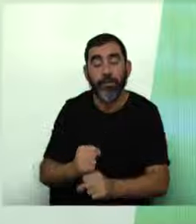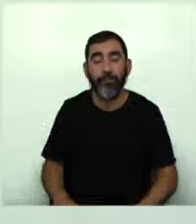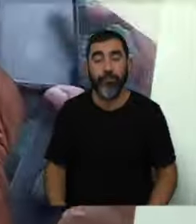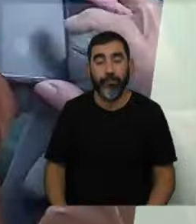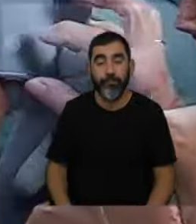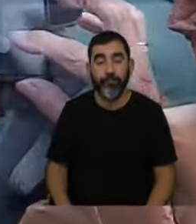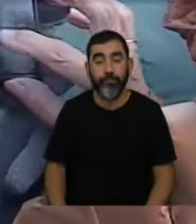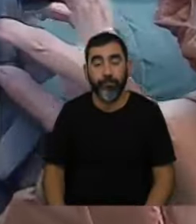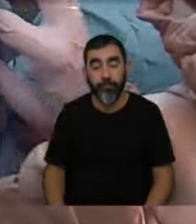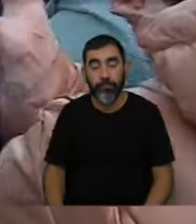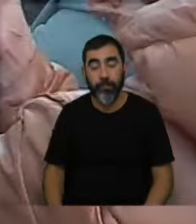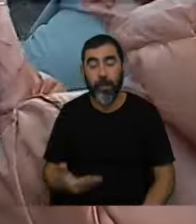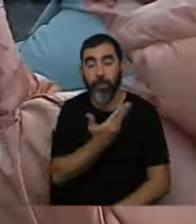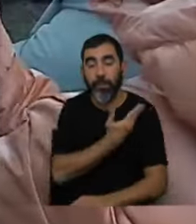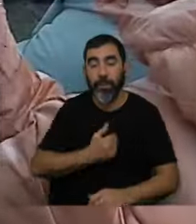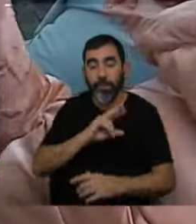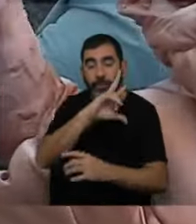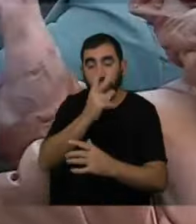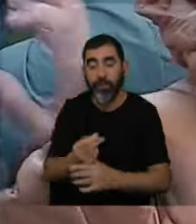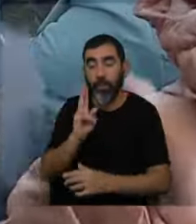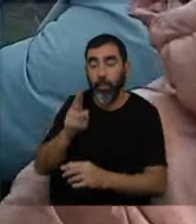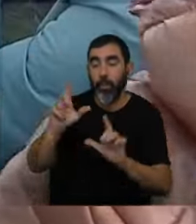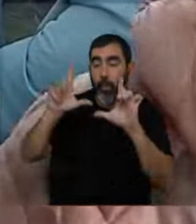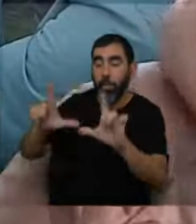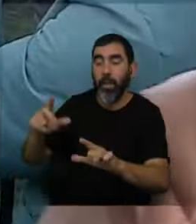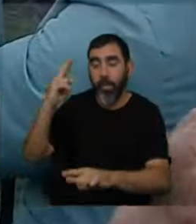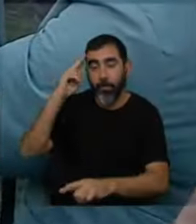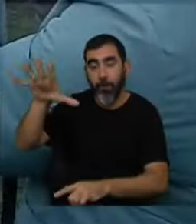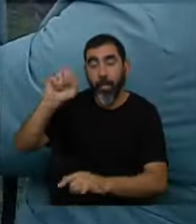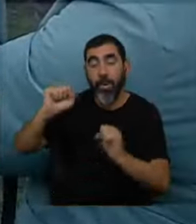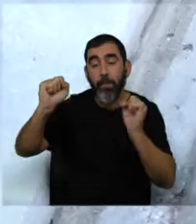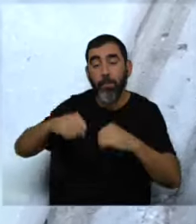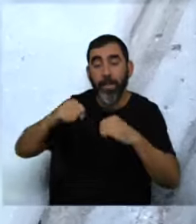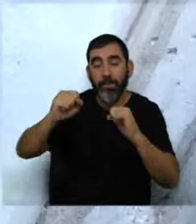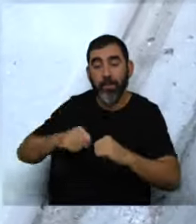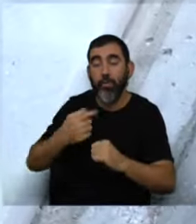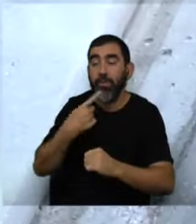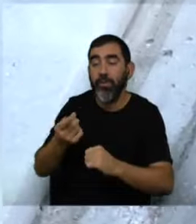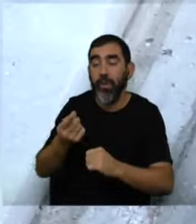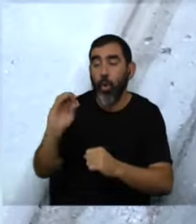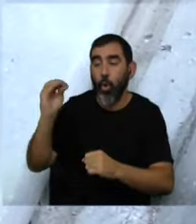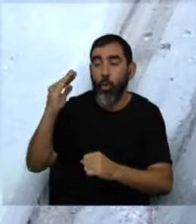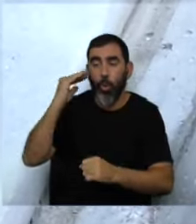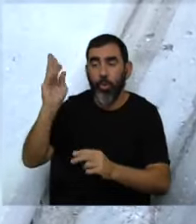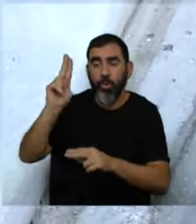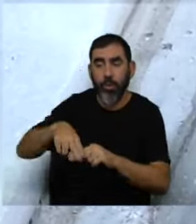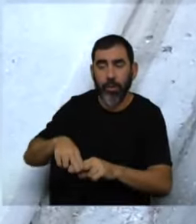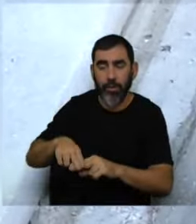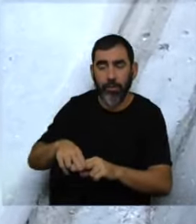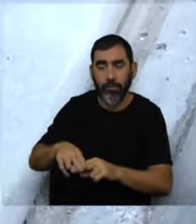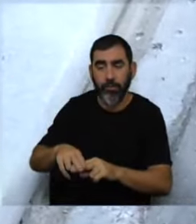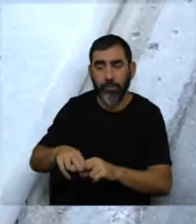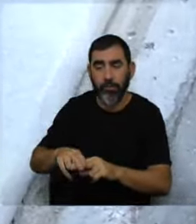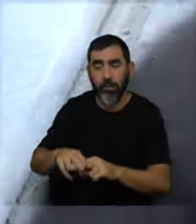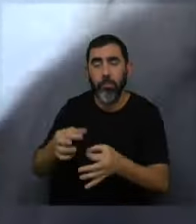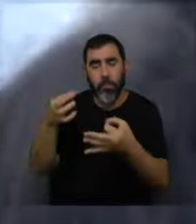trabajo la presidenta del codicen impide colocar placa de memoria en paisandú por considerar que la joven docente fallecida en reclusión